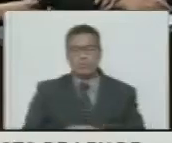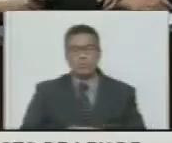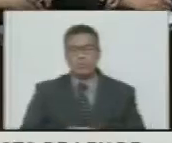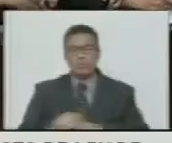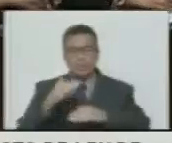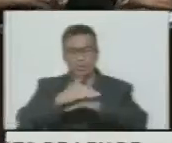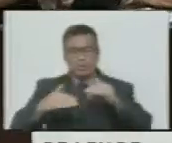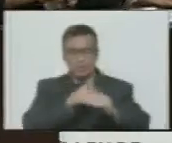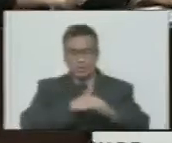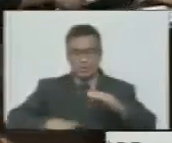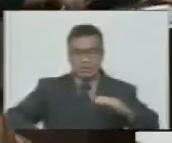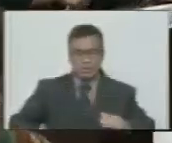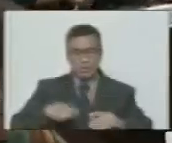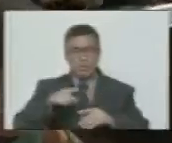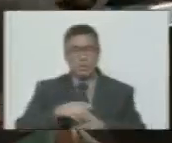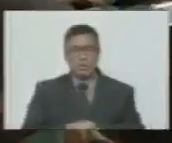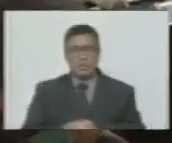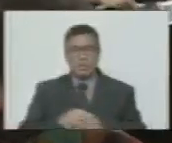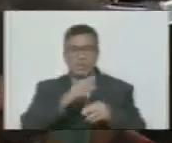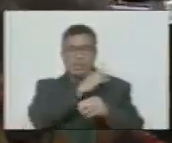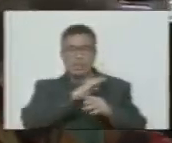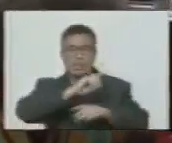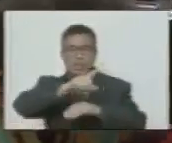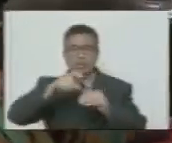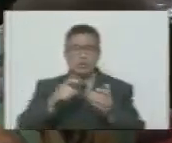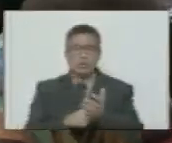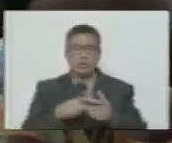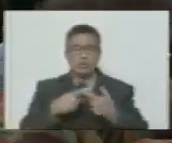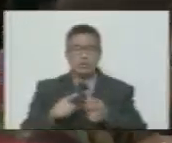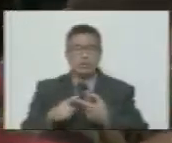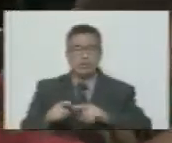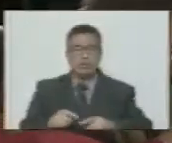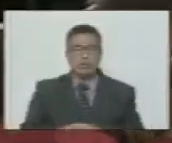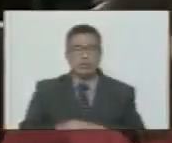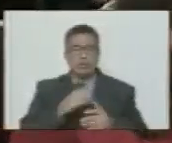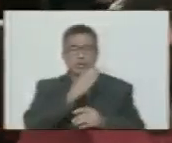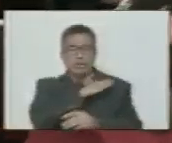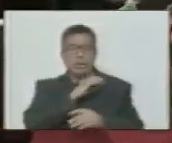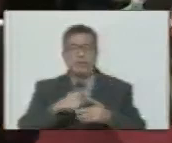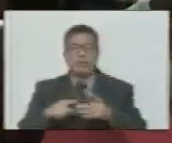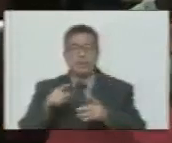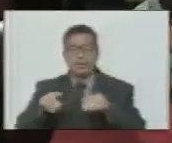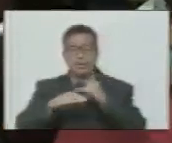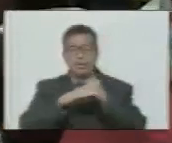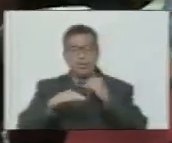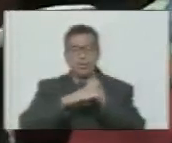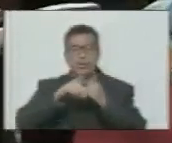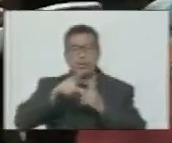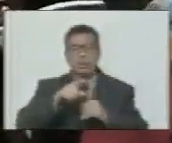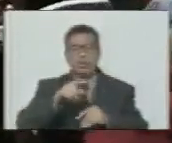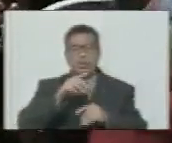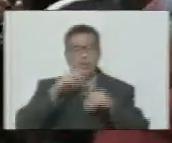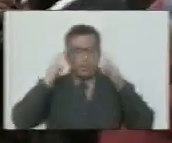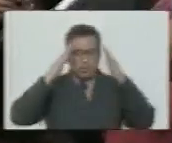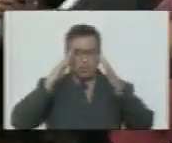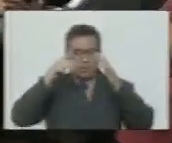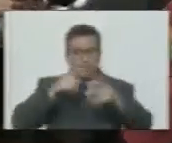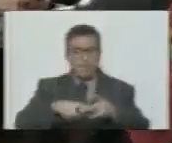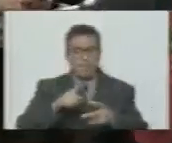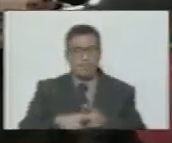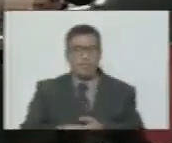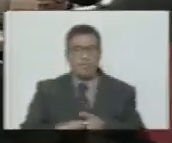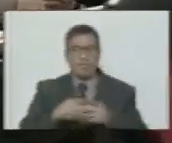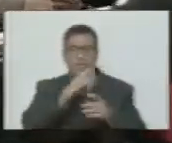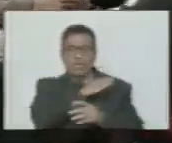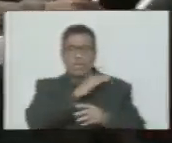presidenta, vicepresidente o vicepresidenta, gerente general u otros cargos de similar jerarquía o